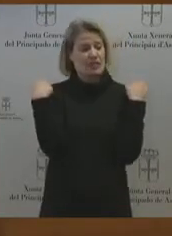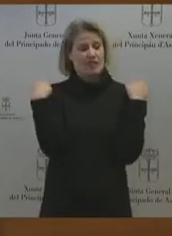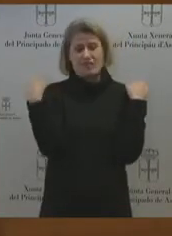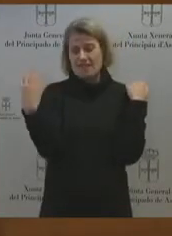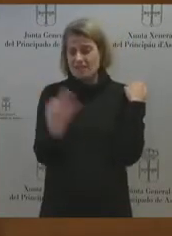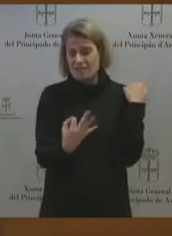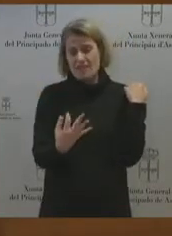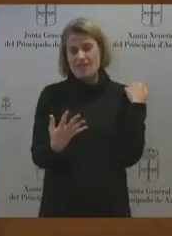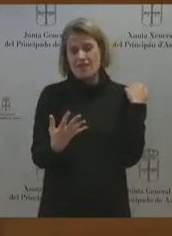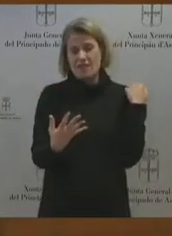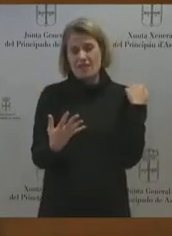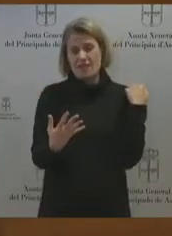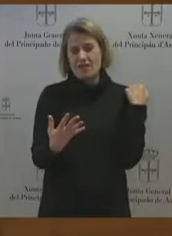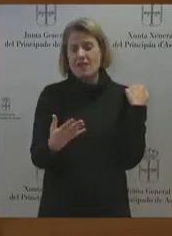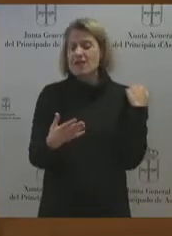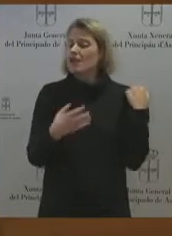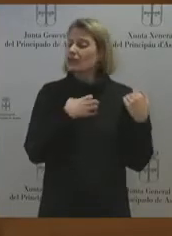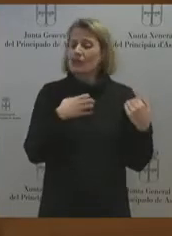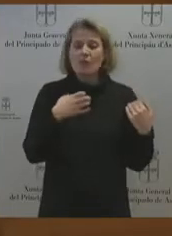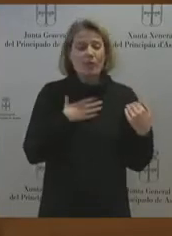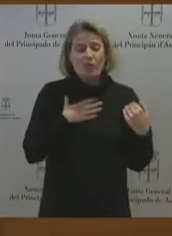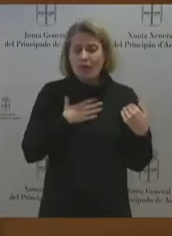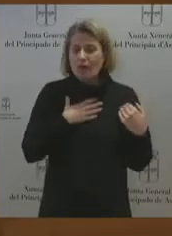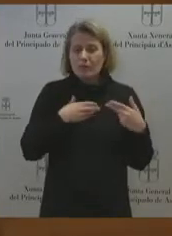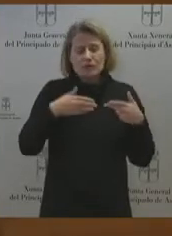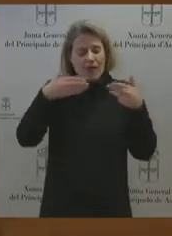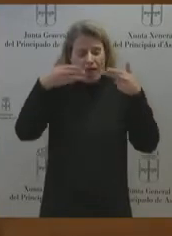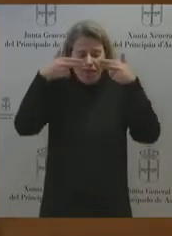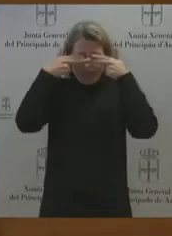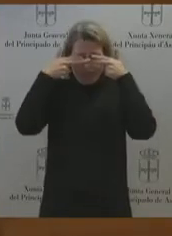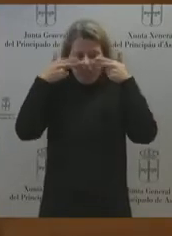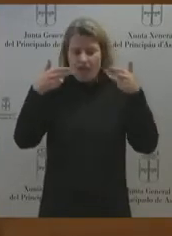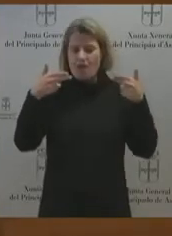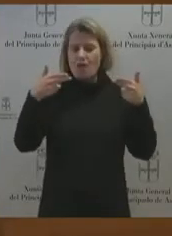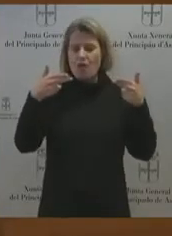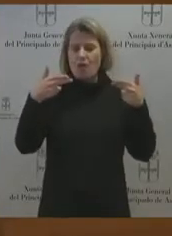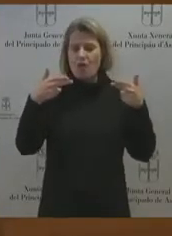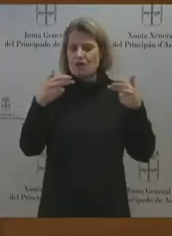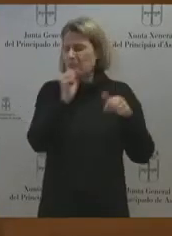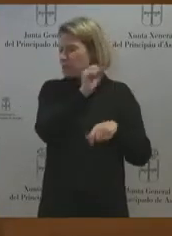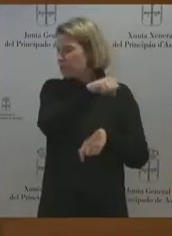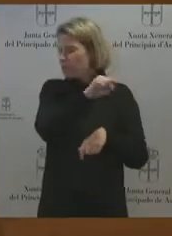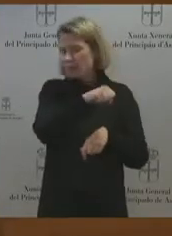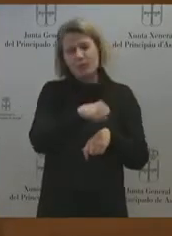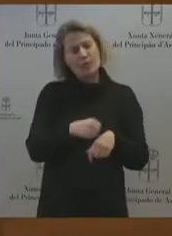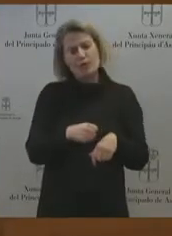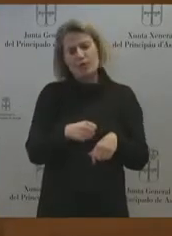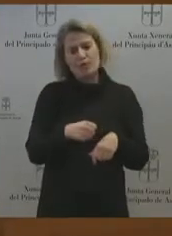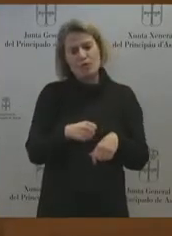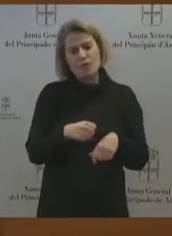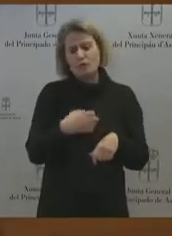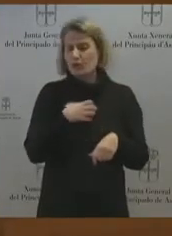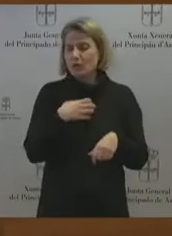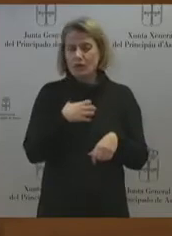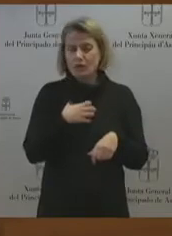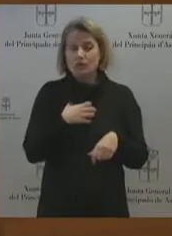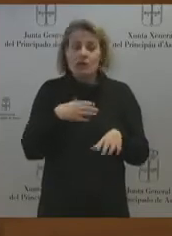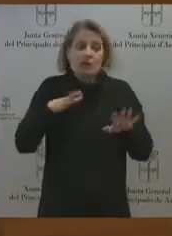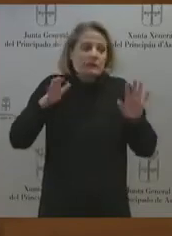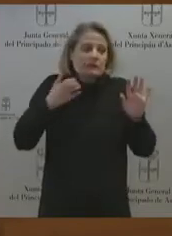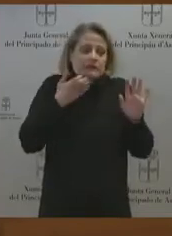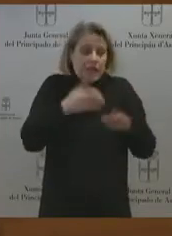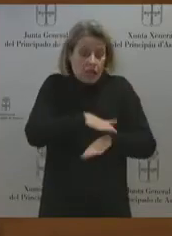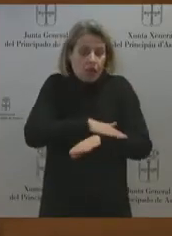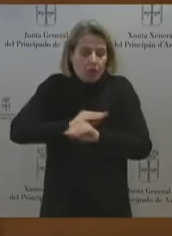ni ajenos ni ajenas a lo que está ocurriendo. Eso sería una grave irresponsabilidad. ¿Que el Gobierno quiere mantener esa irresponsabilidad? Bueno, pues tendrá que darles explicaciones a